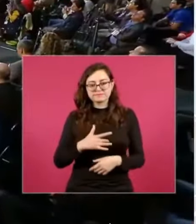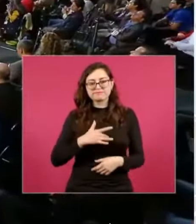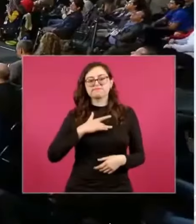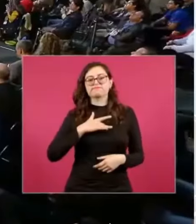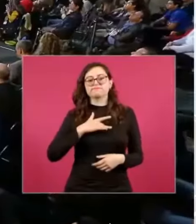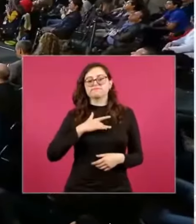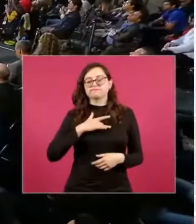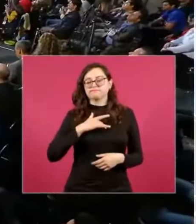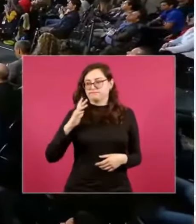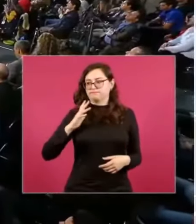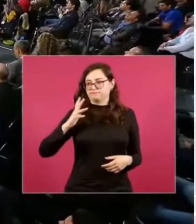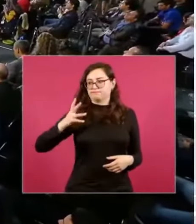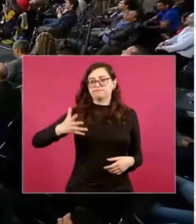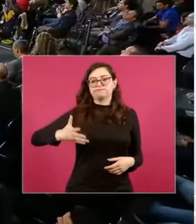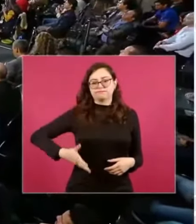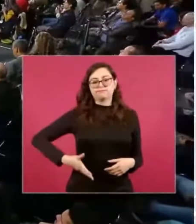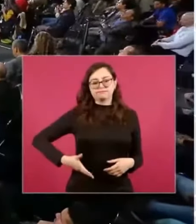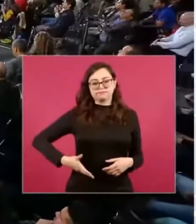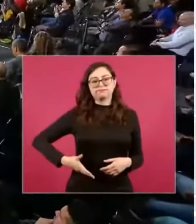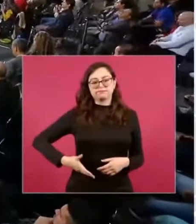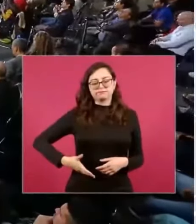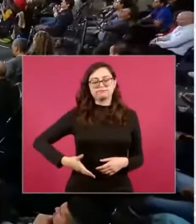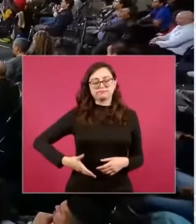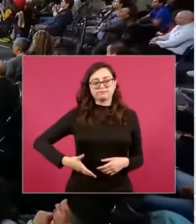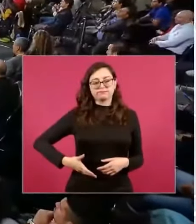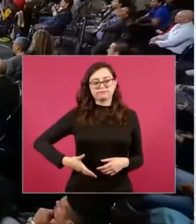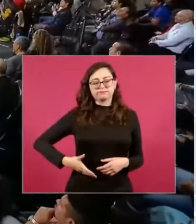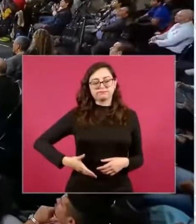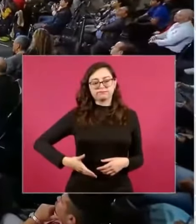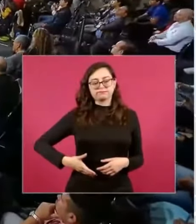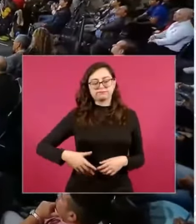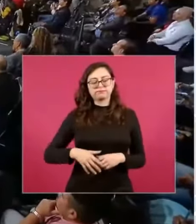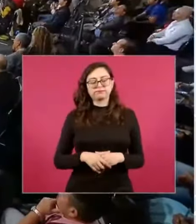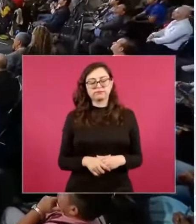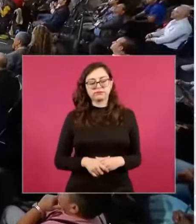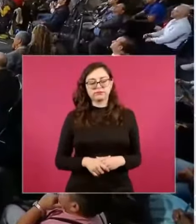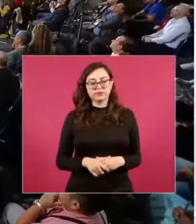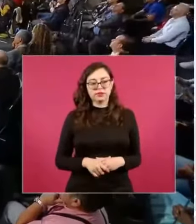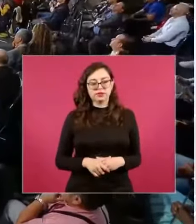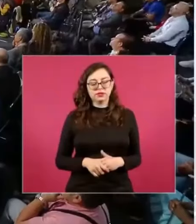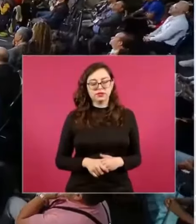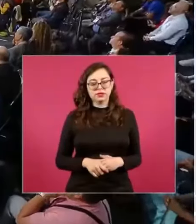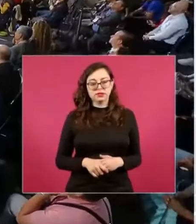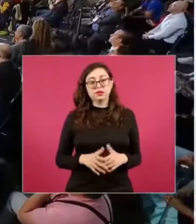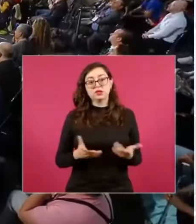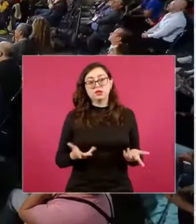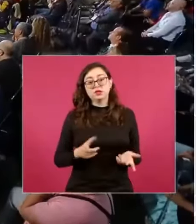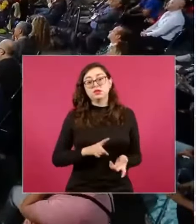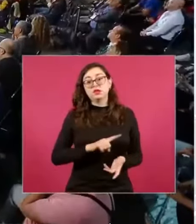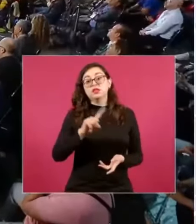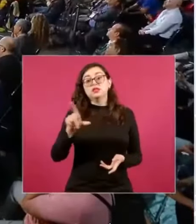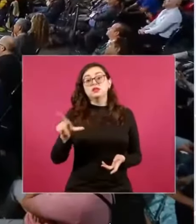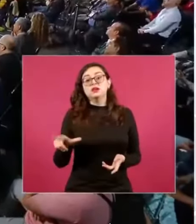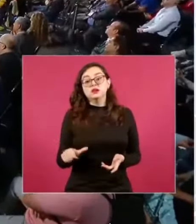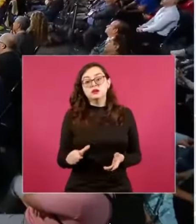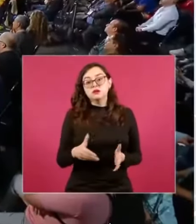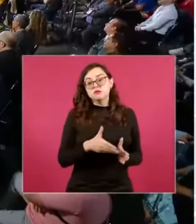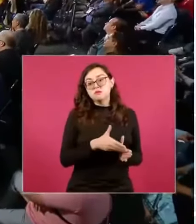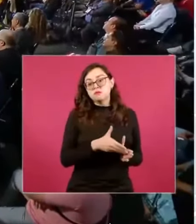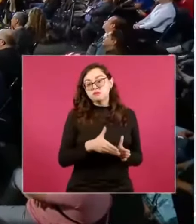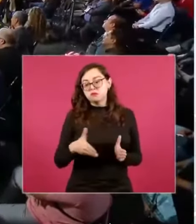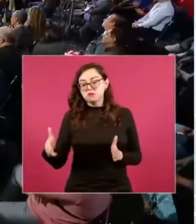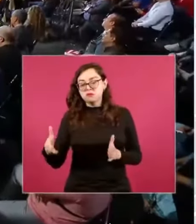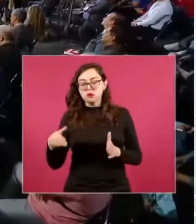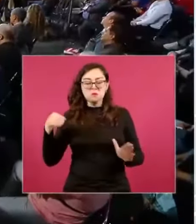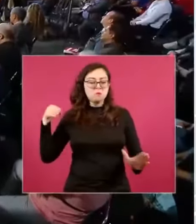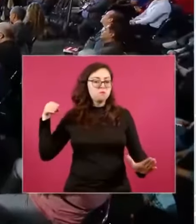definiciones de que el presidente pide, yo sigo pensando que el periodismo debe ser crítico y debe ser, como lo dijo el